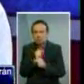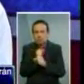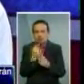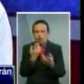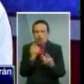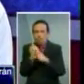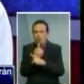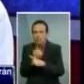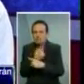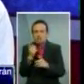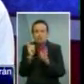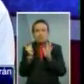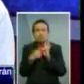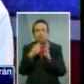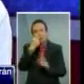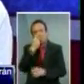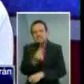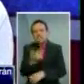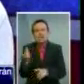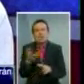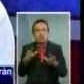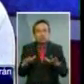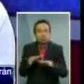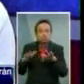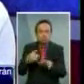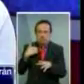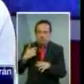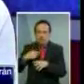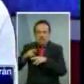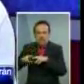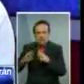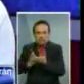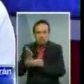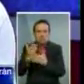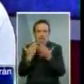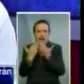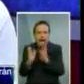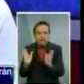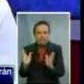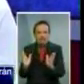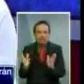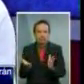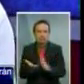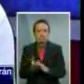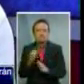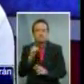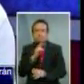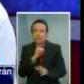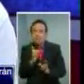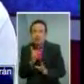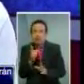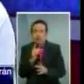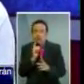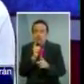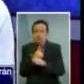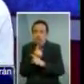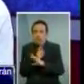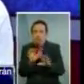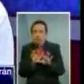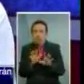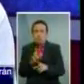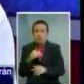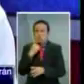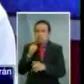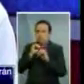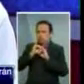conversar desde el punto de vista de movimiento que nosotros estamos generando, del movimiento Amplitud con él. Así que es algo que no hemos conversado, no sé por qué trascendió